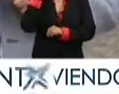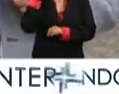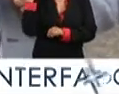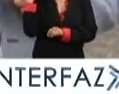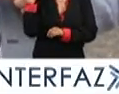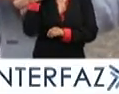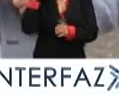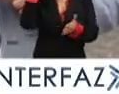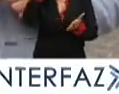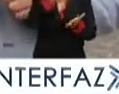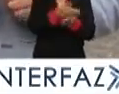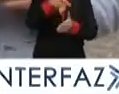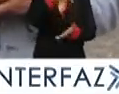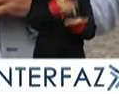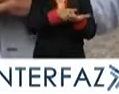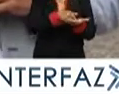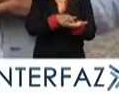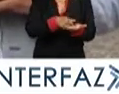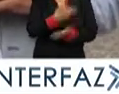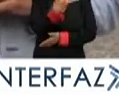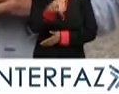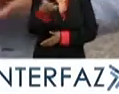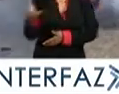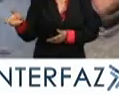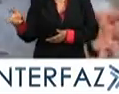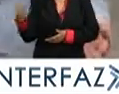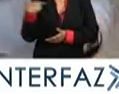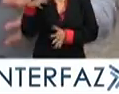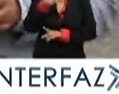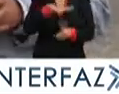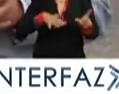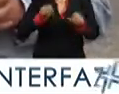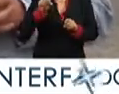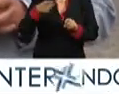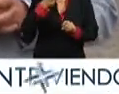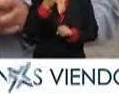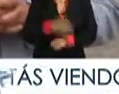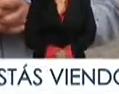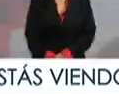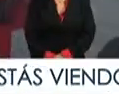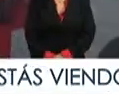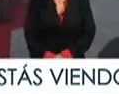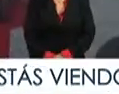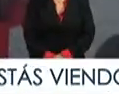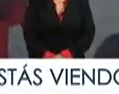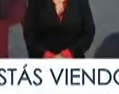pasado, aquí a mis espaldas, en este contexto que les estoy platicando.